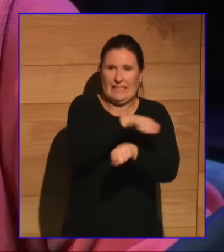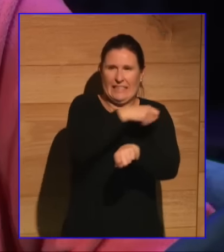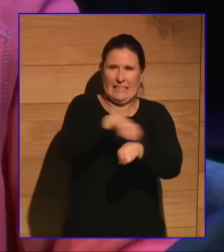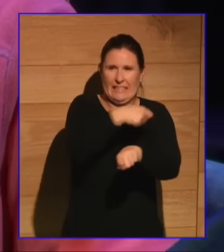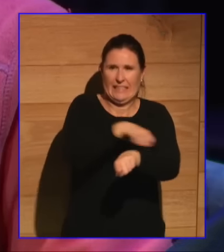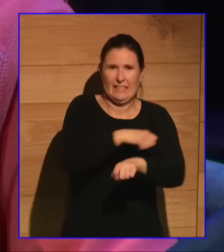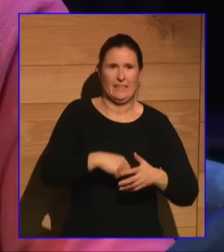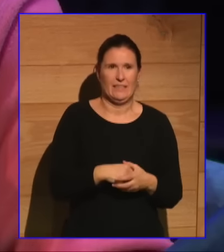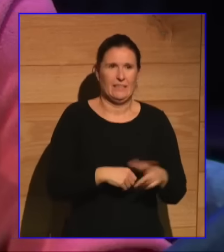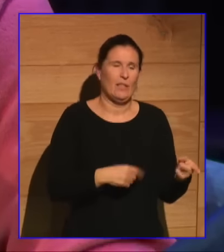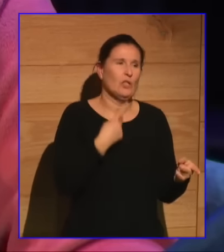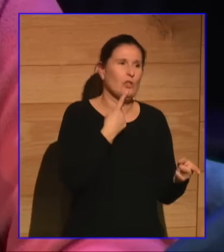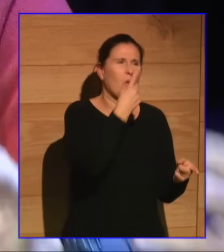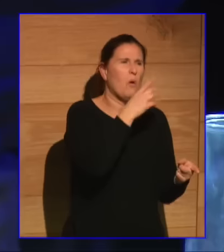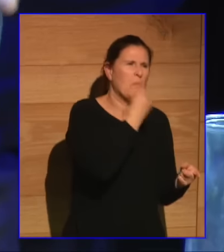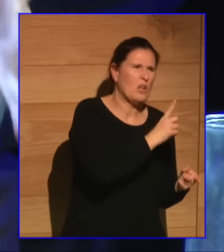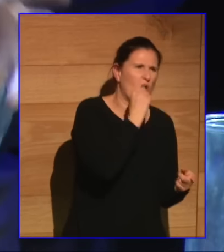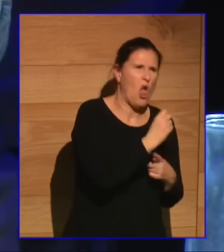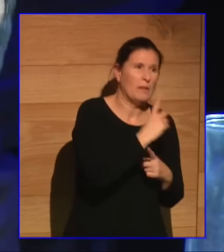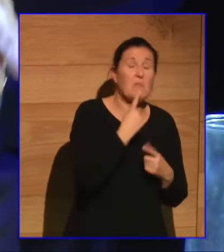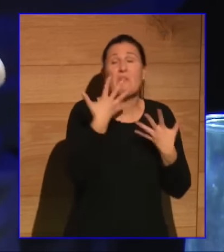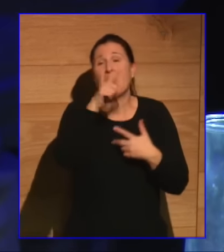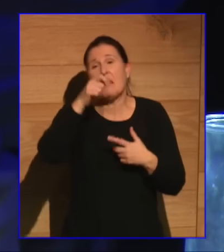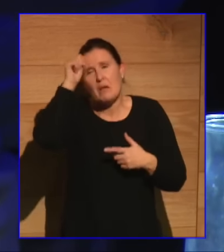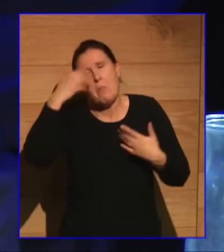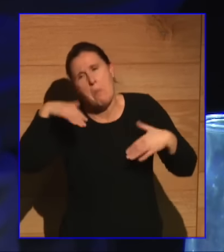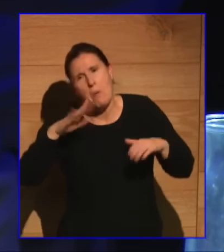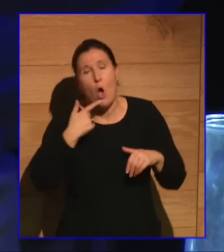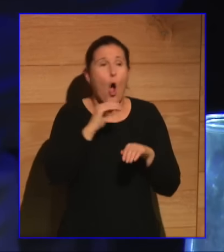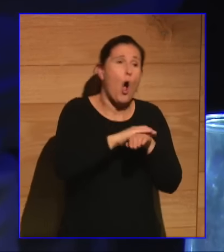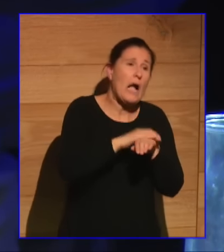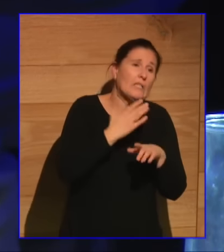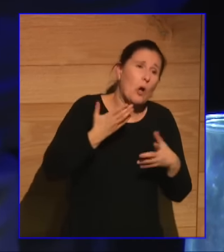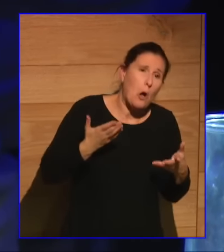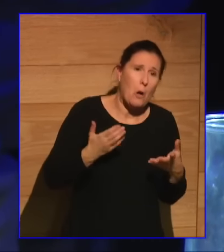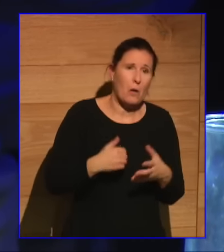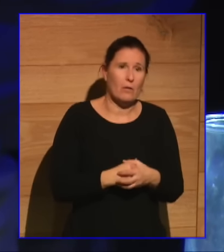Yo mato un perro, vale, traedme 10 calvos. ¿Tenéis un gato de esos que...? ¡De Angora!